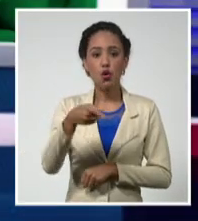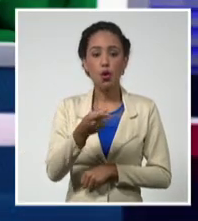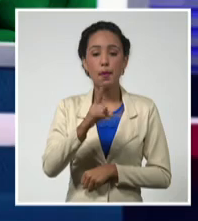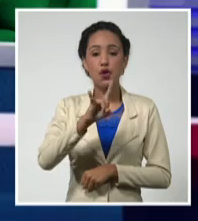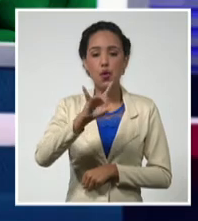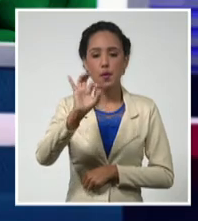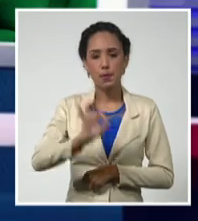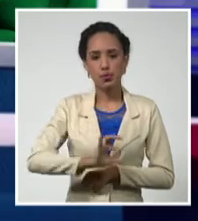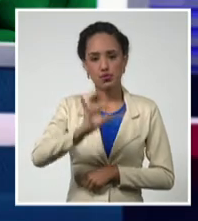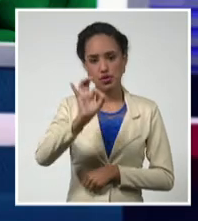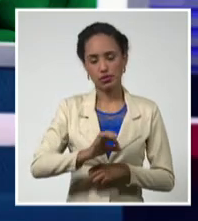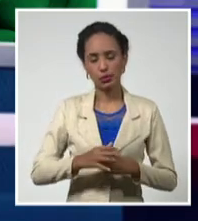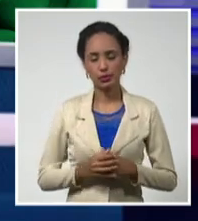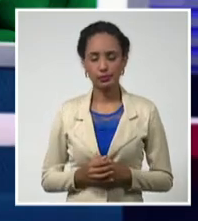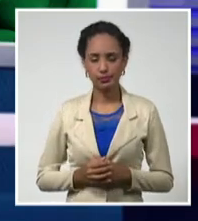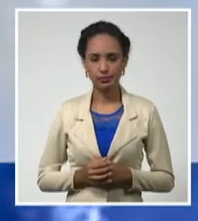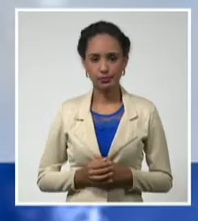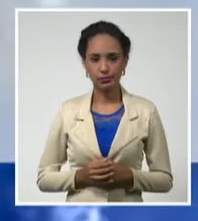6,9%.